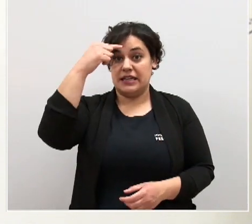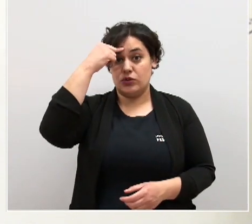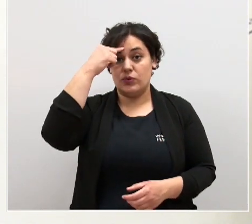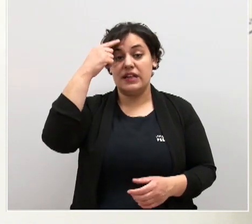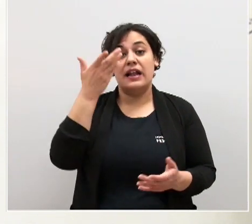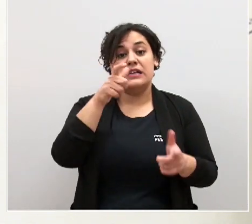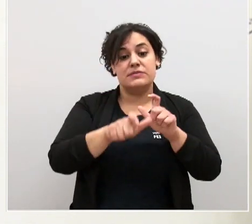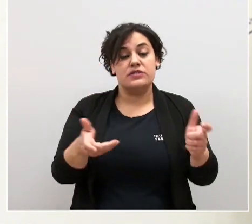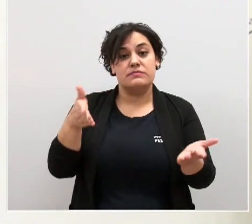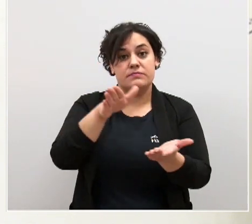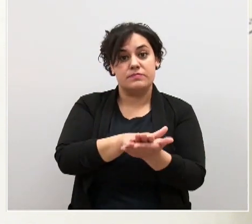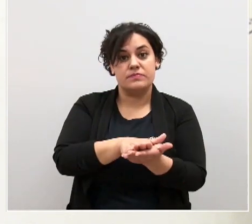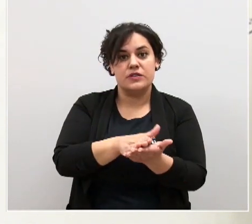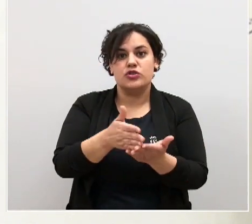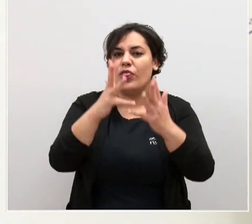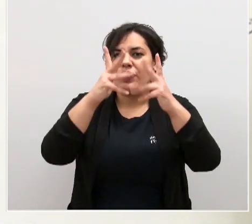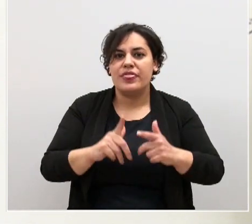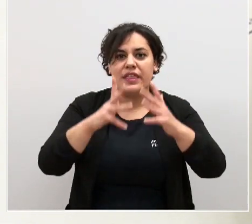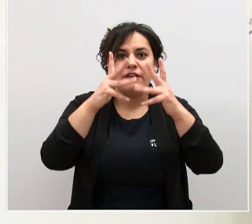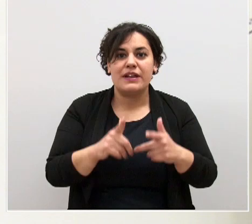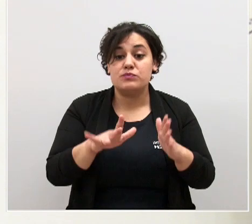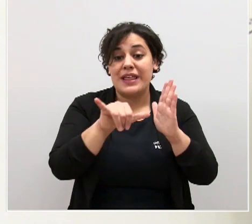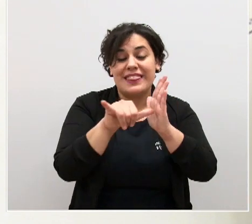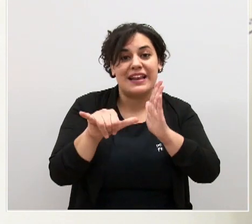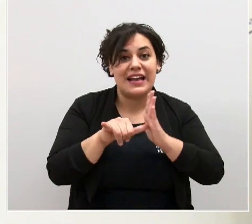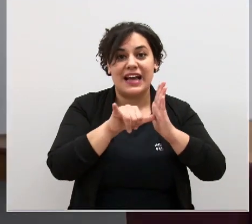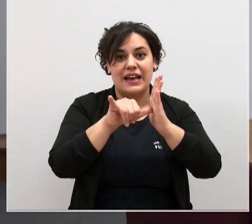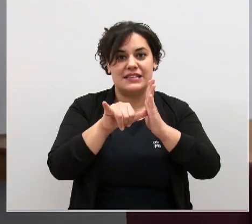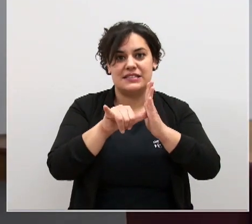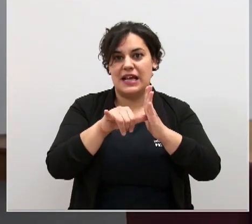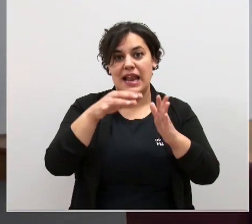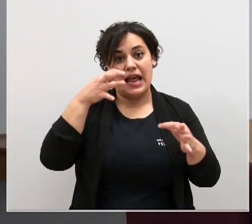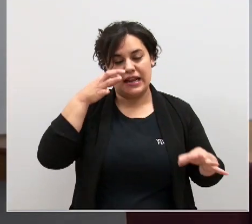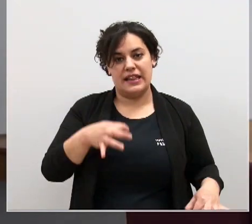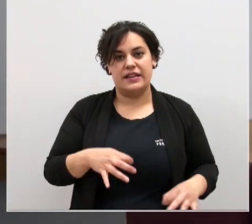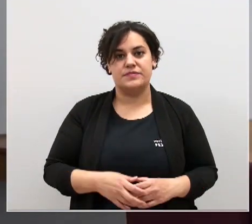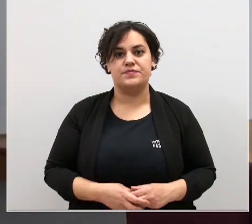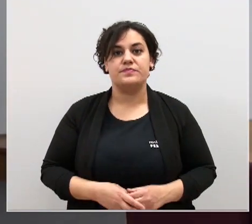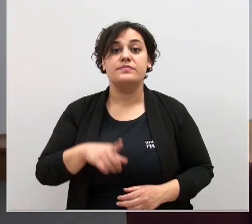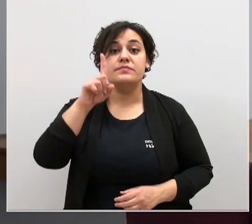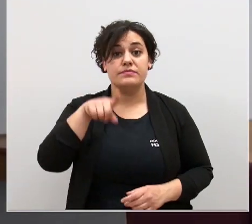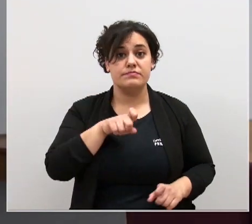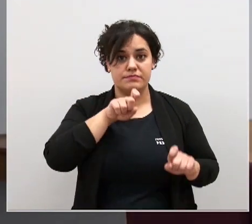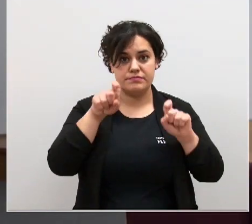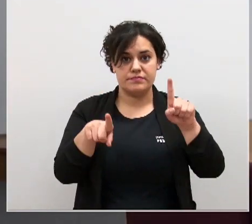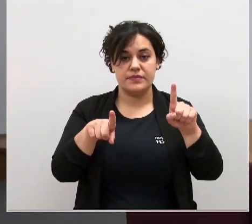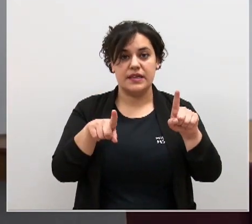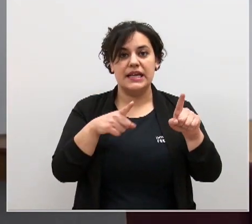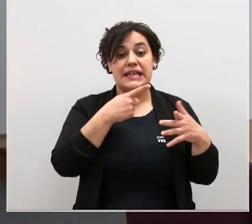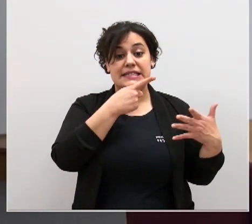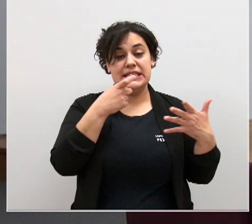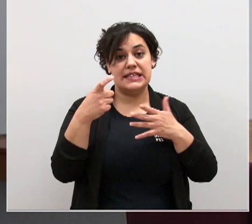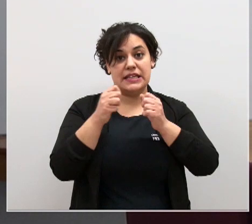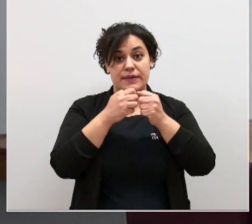estamos comportando, son cifras probablemente muy cercanas a la realidad. También preguntan si de las